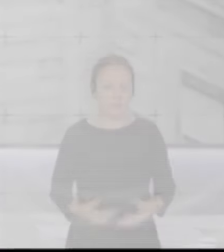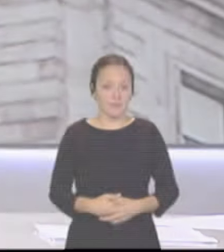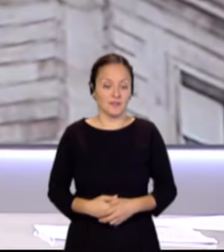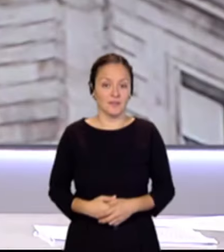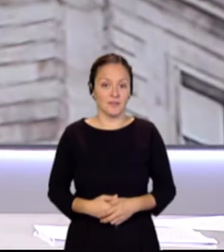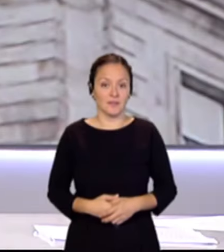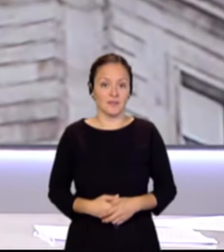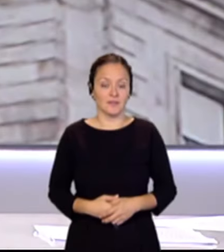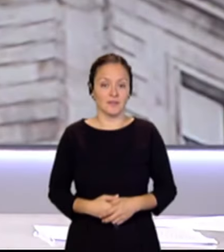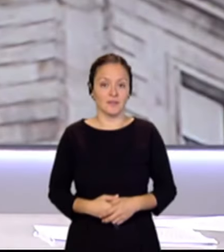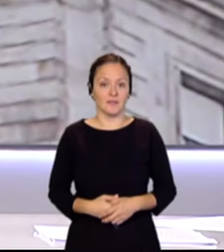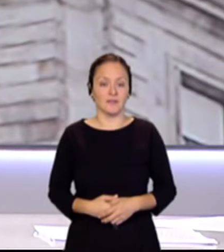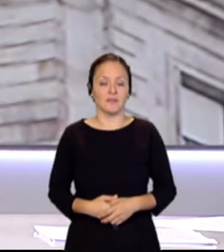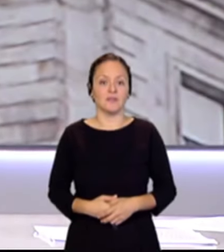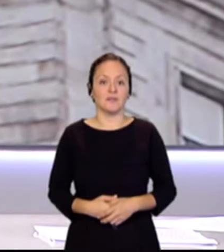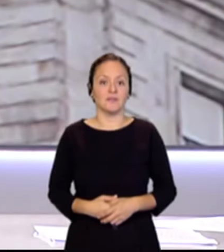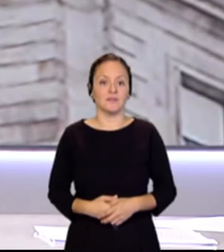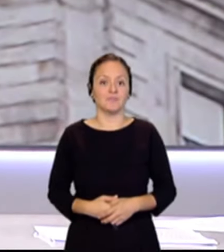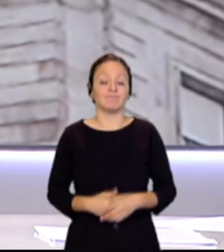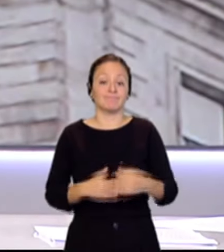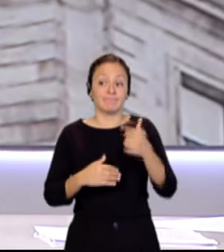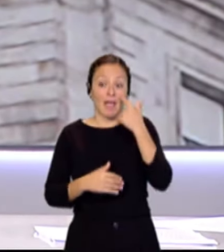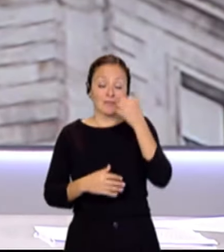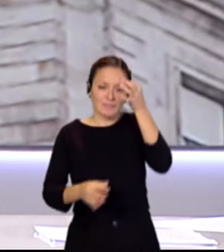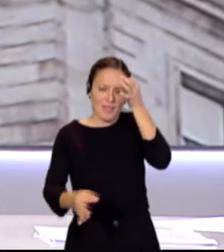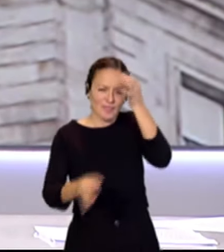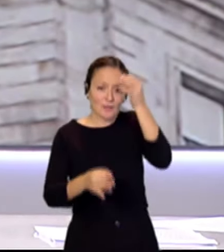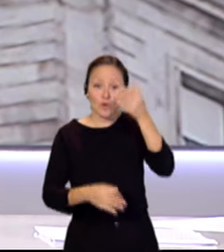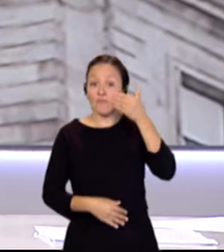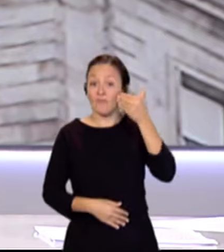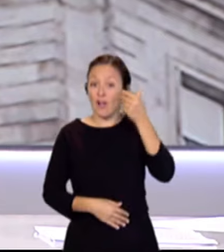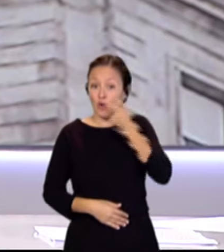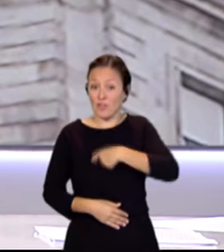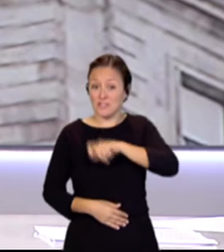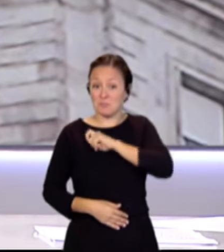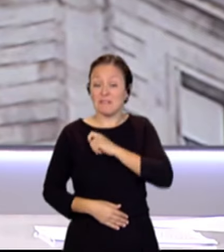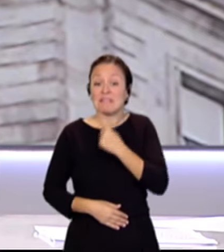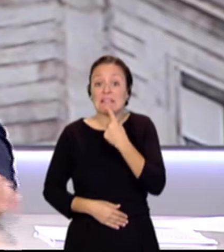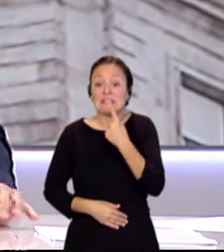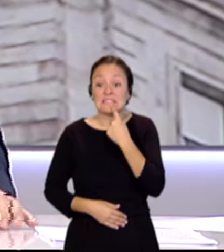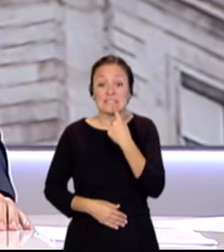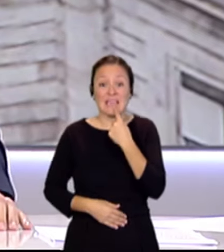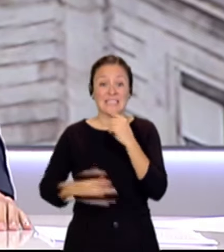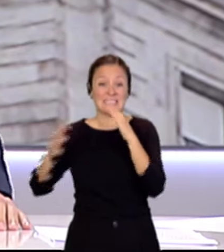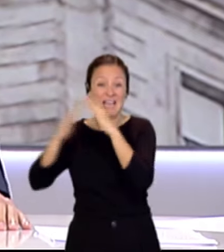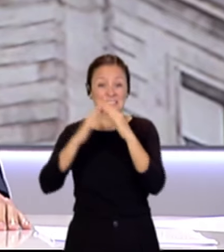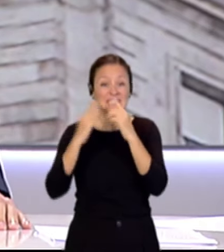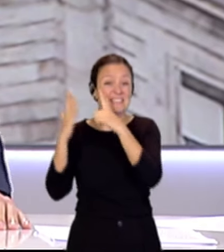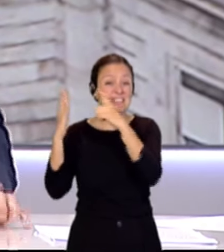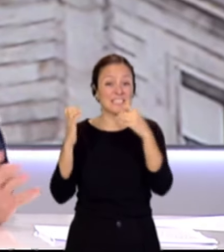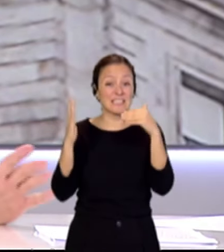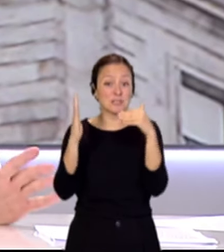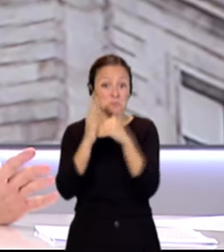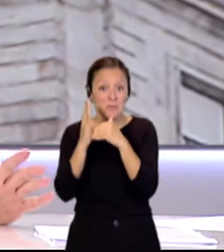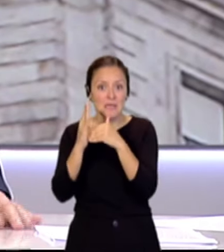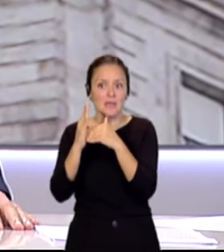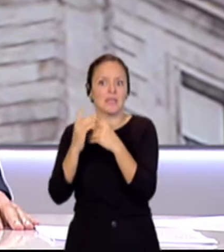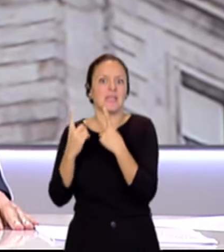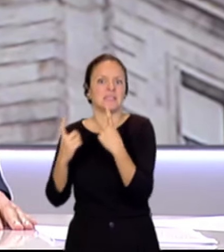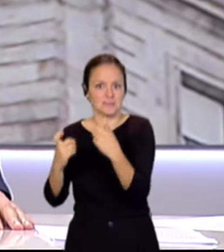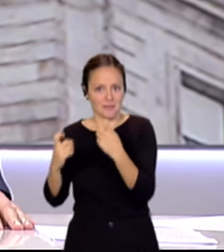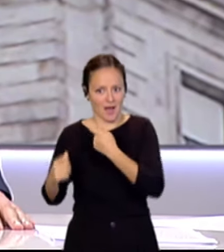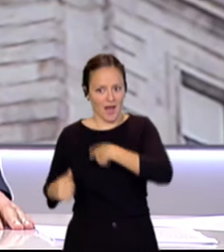día y atención a este dato según el banco de España necesitan en torno a 600,000 viviendas aquí en nuestro país y eso que